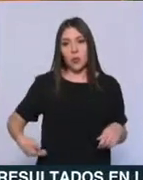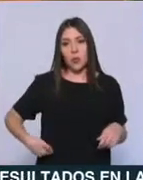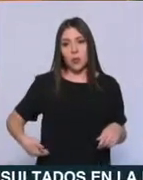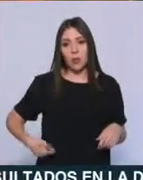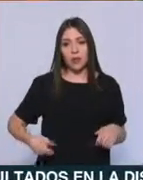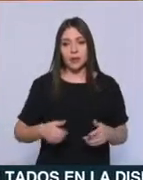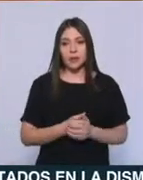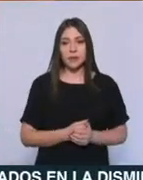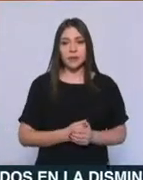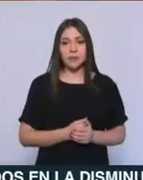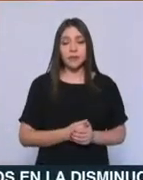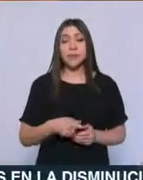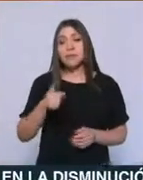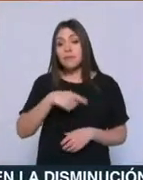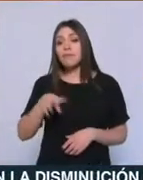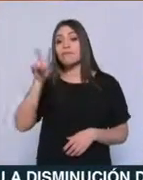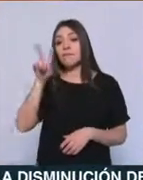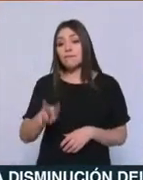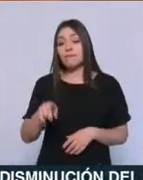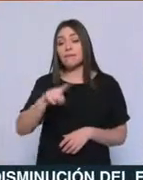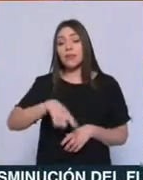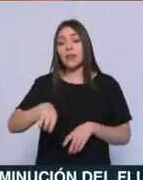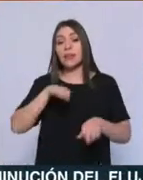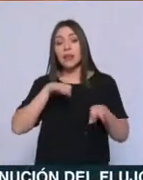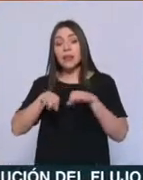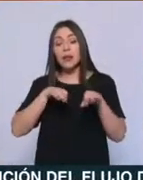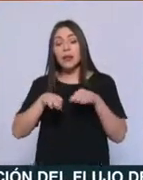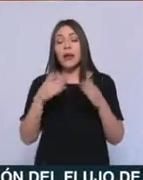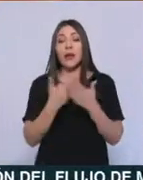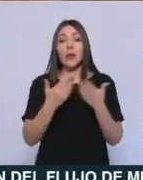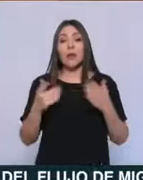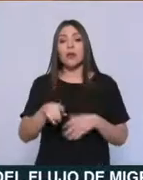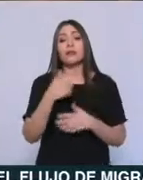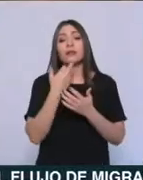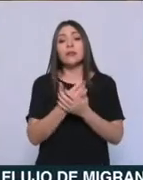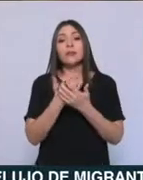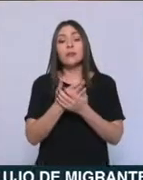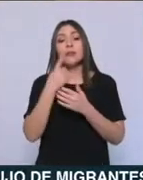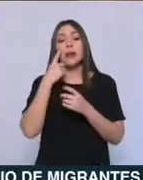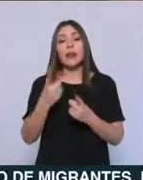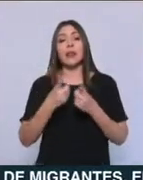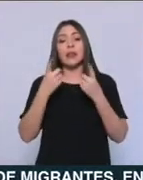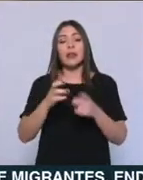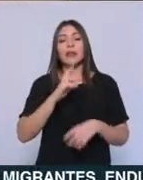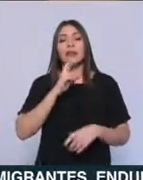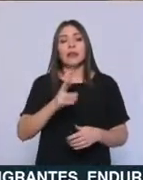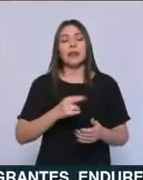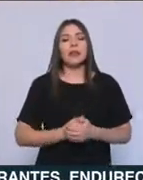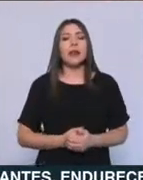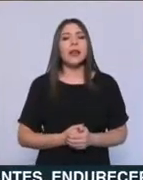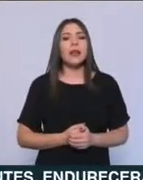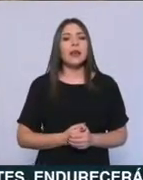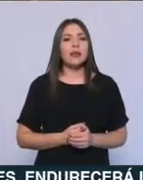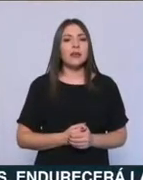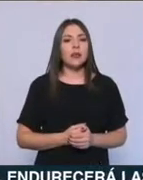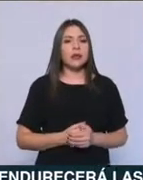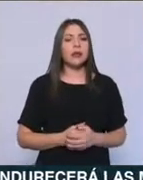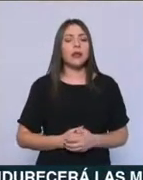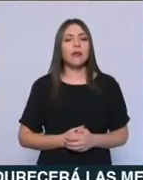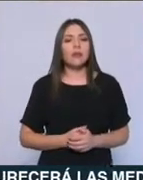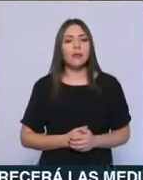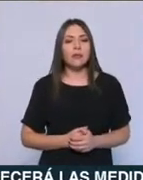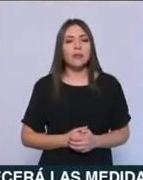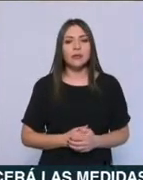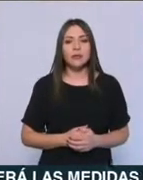estamos ciertos de que se está trabajando y en ese sentido estaremos esperando los resultados. En los próximos días se buscará reunir a todos